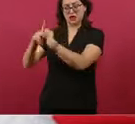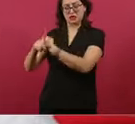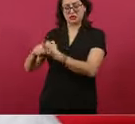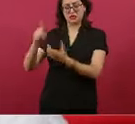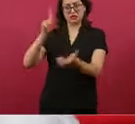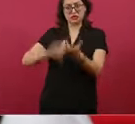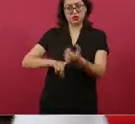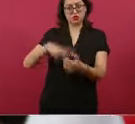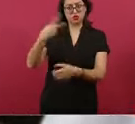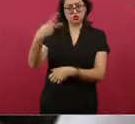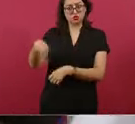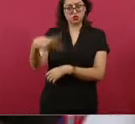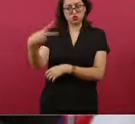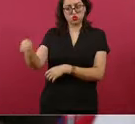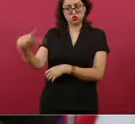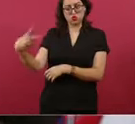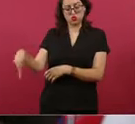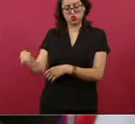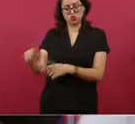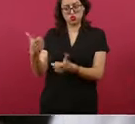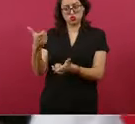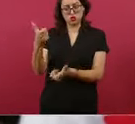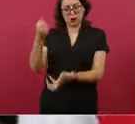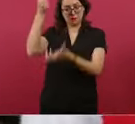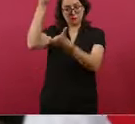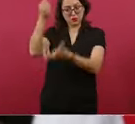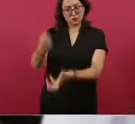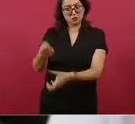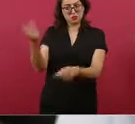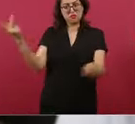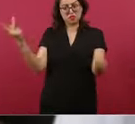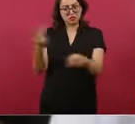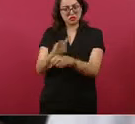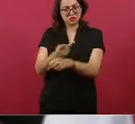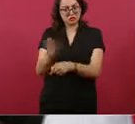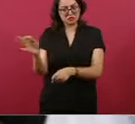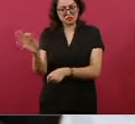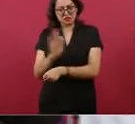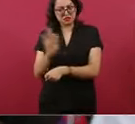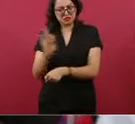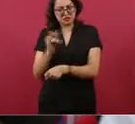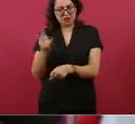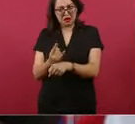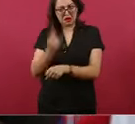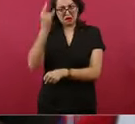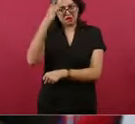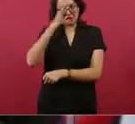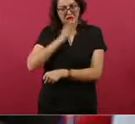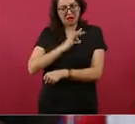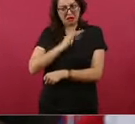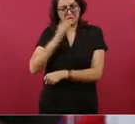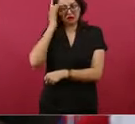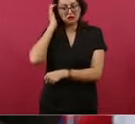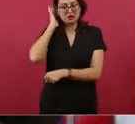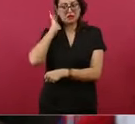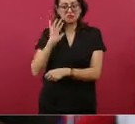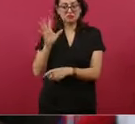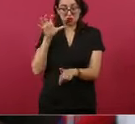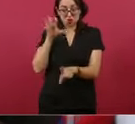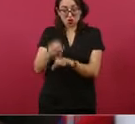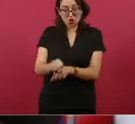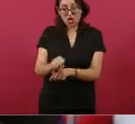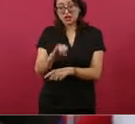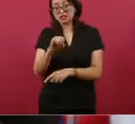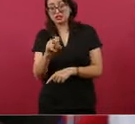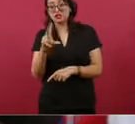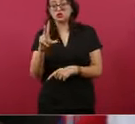habían pues señalado que iban también a invertir para justo que se pudiera duplicar el número de beneficiarios. ¿Se ha logrado,